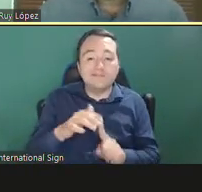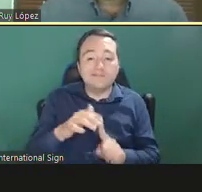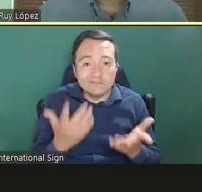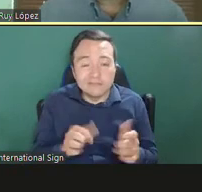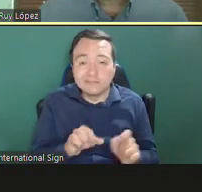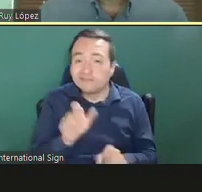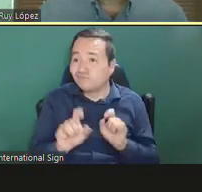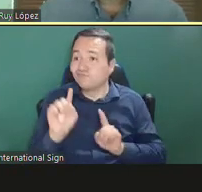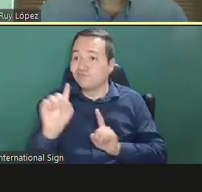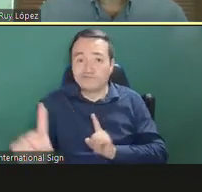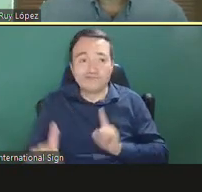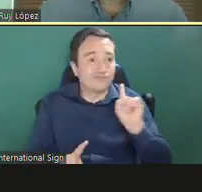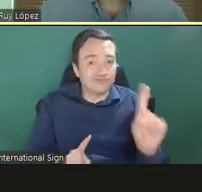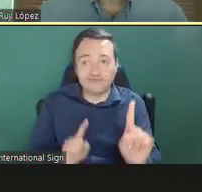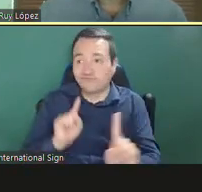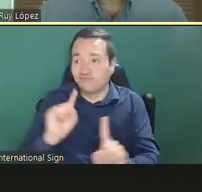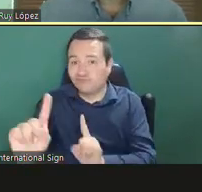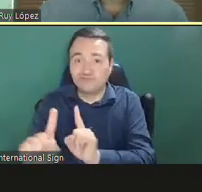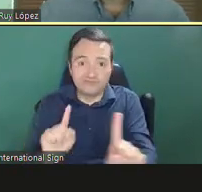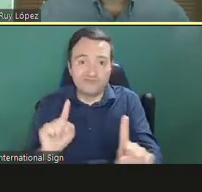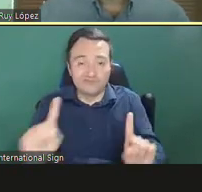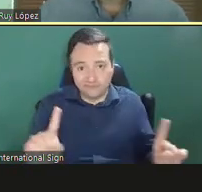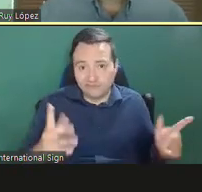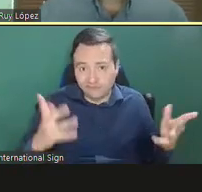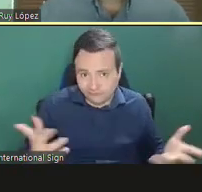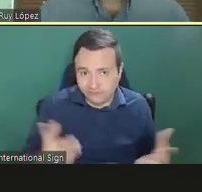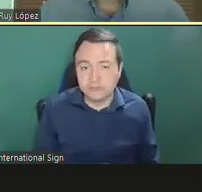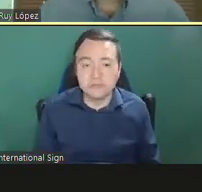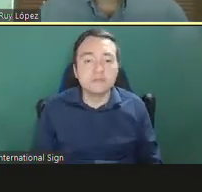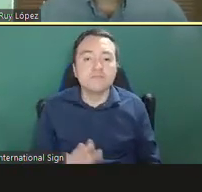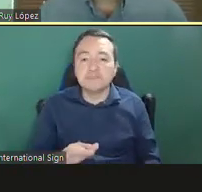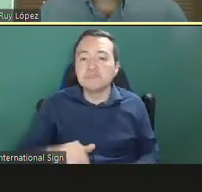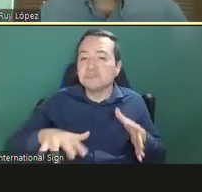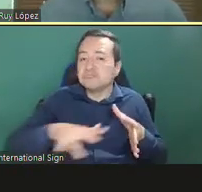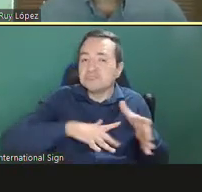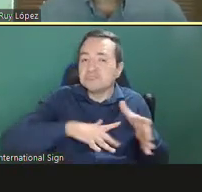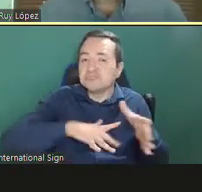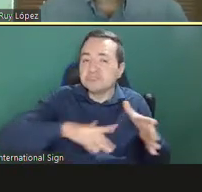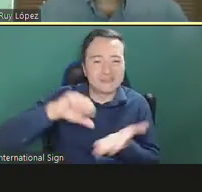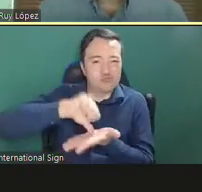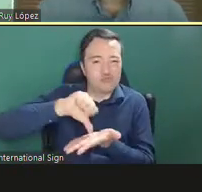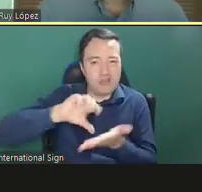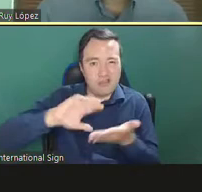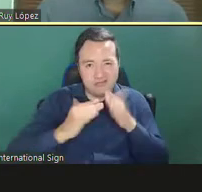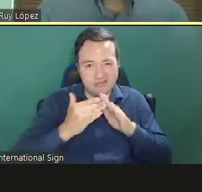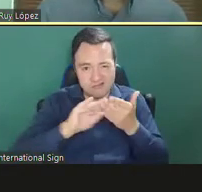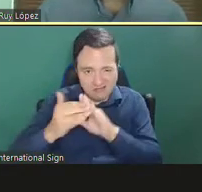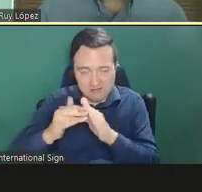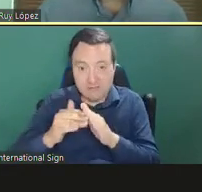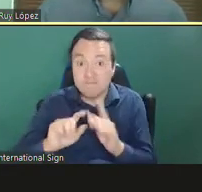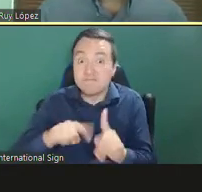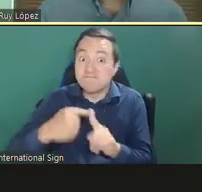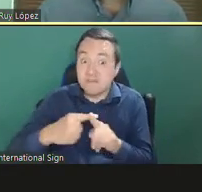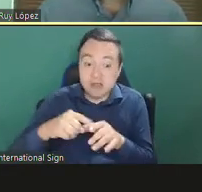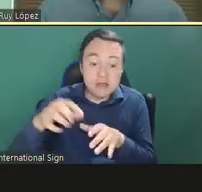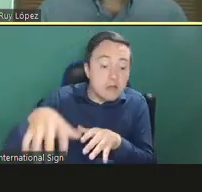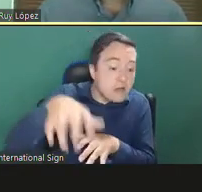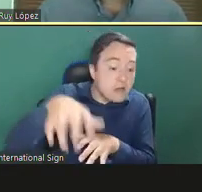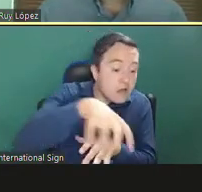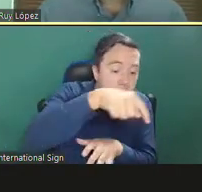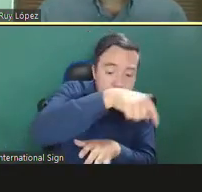en los entornos tanto urbanos pero no sólo un mal ambiente urbano sino también entornos